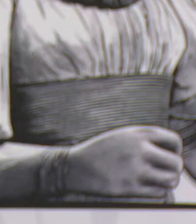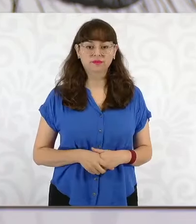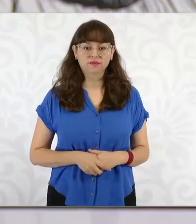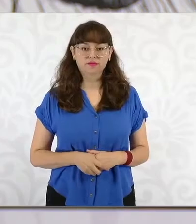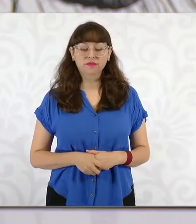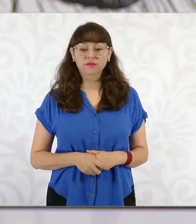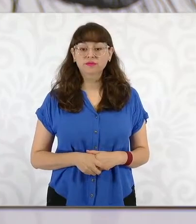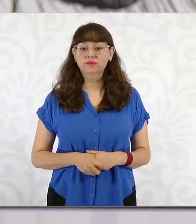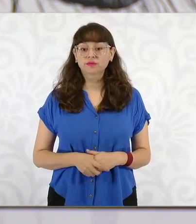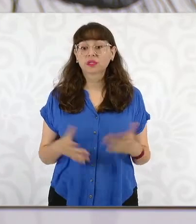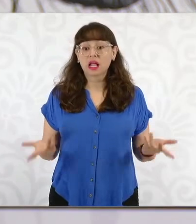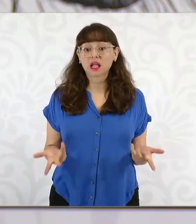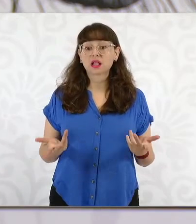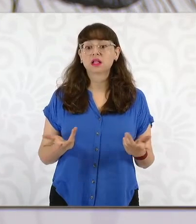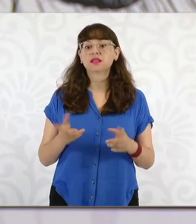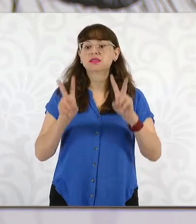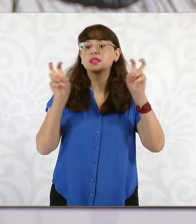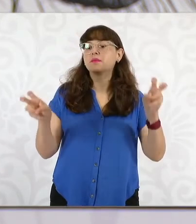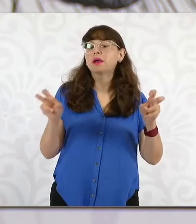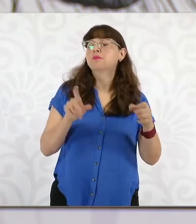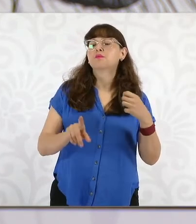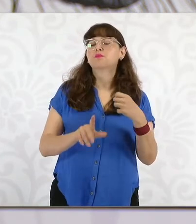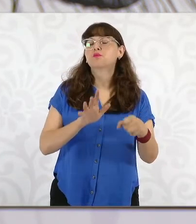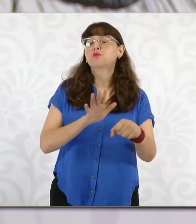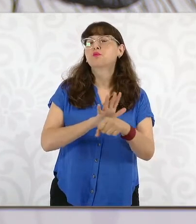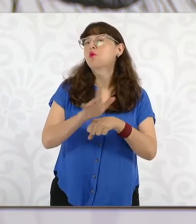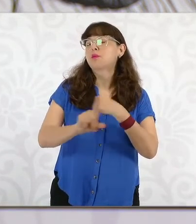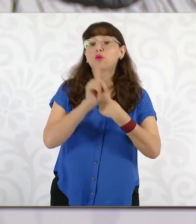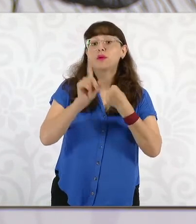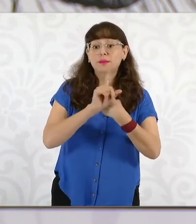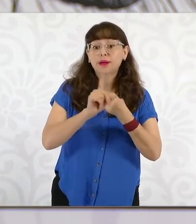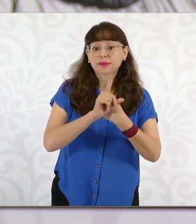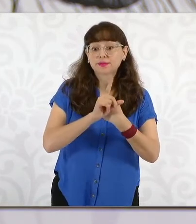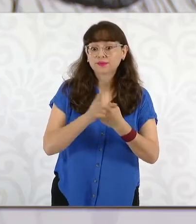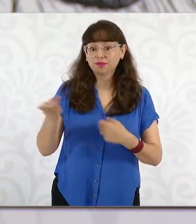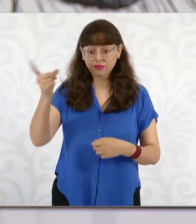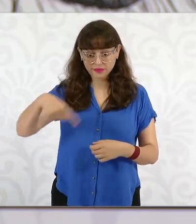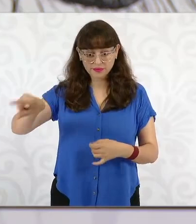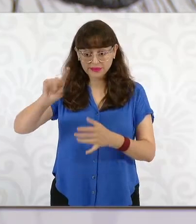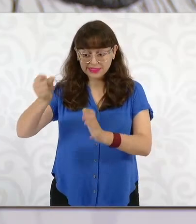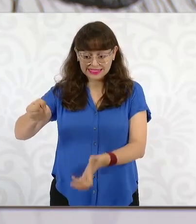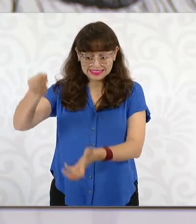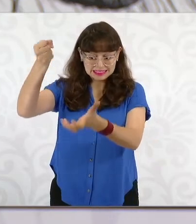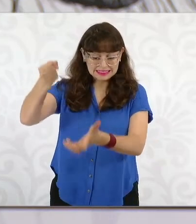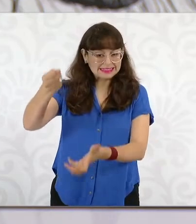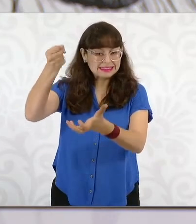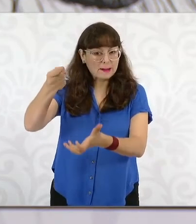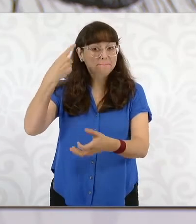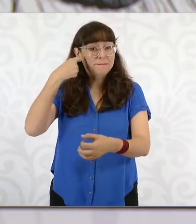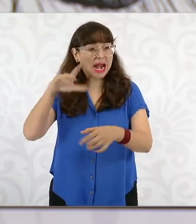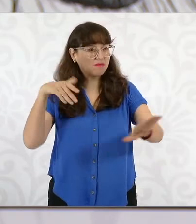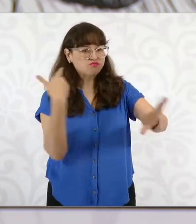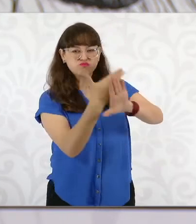sucias de estos empresarios ya estaban identificadas. Este descubrimiento internacional es apenas una fracción